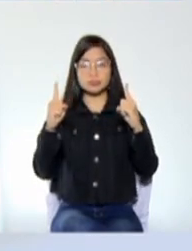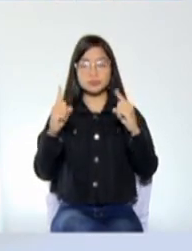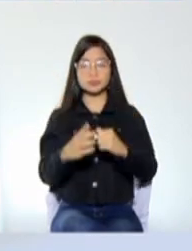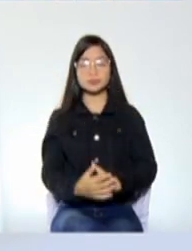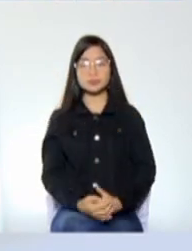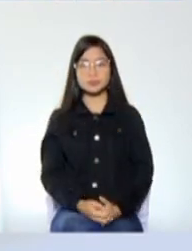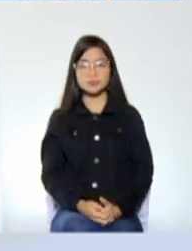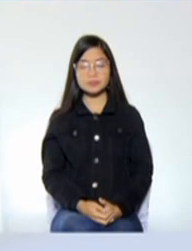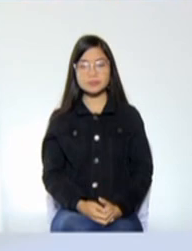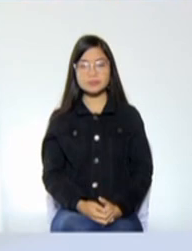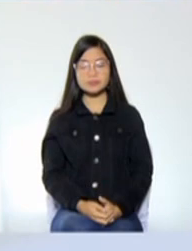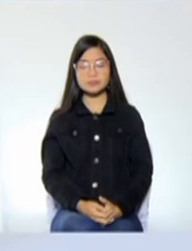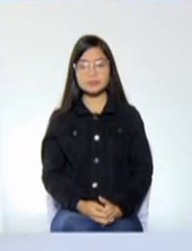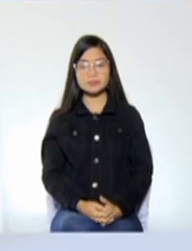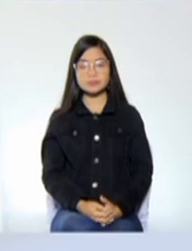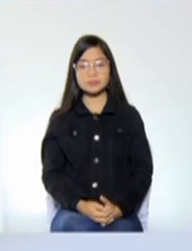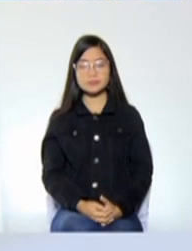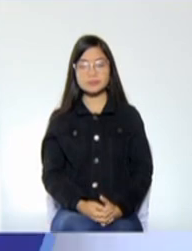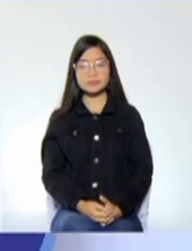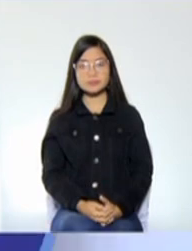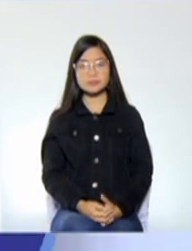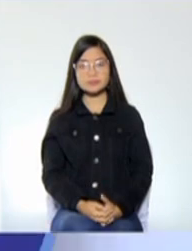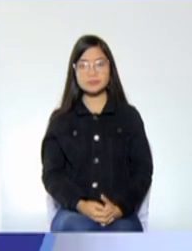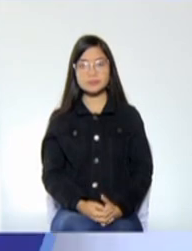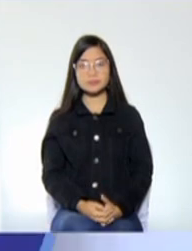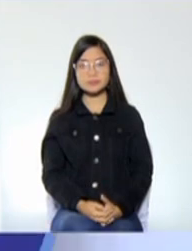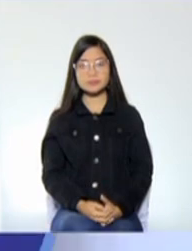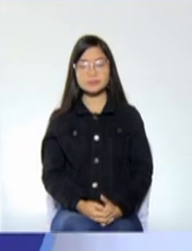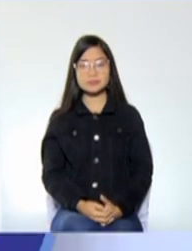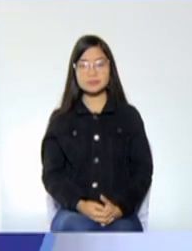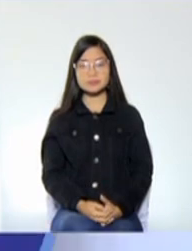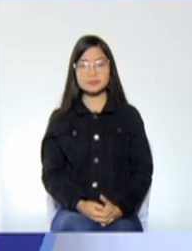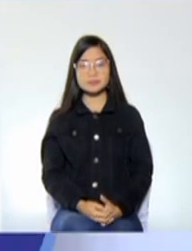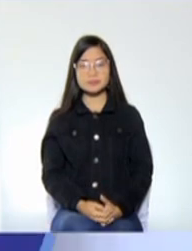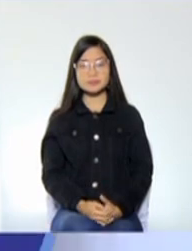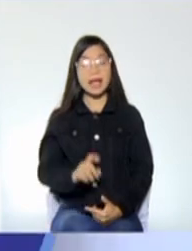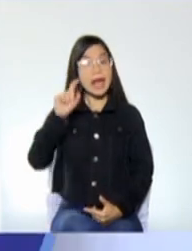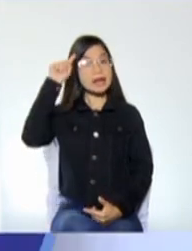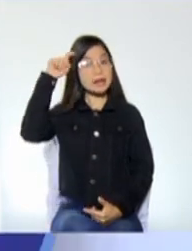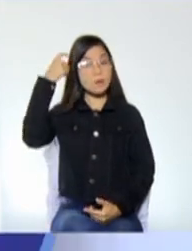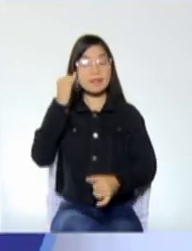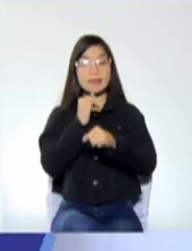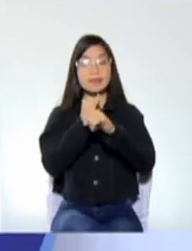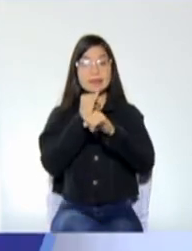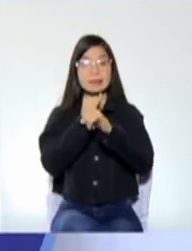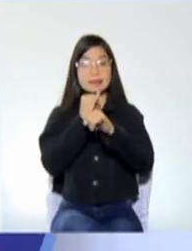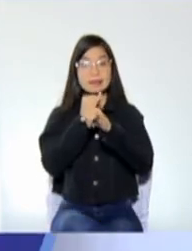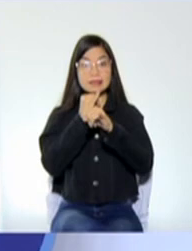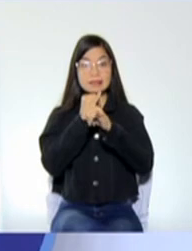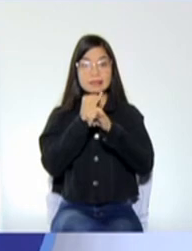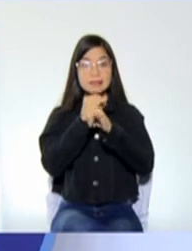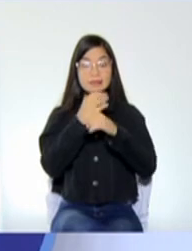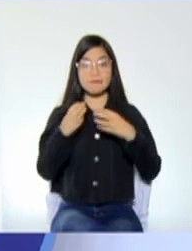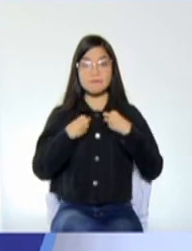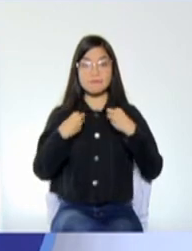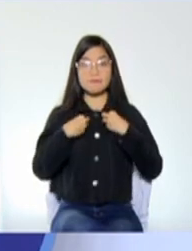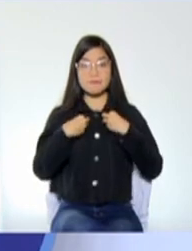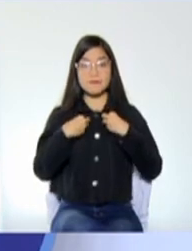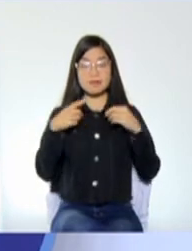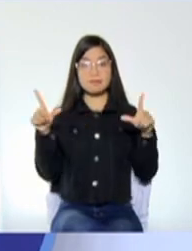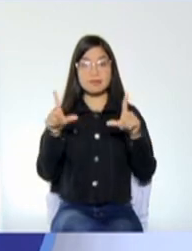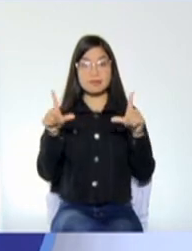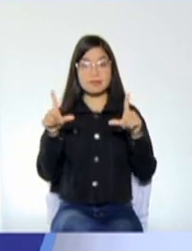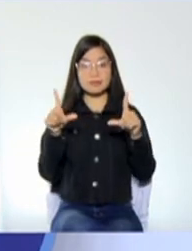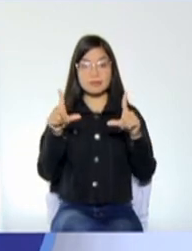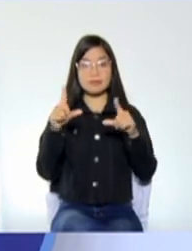distanciamiento físico saludable. Y paso por acá para recordarles las redes sociales de nuestra Casa Vive.